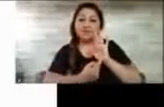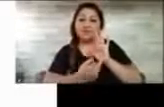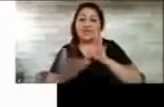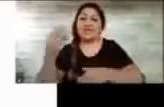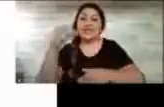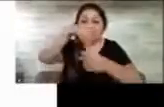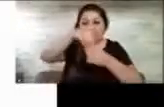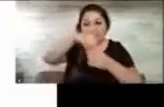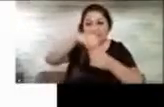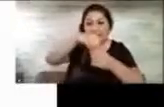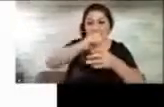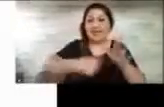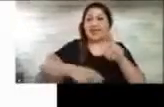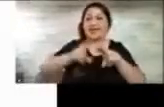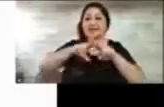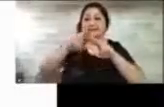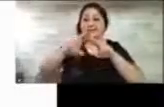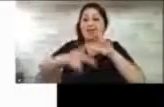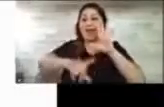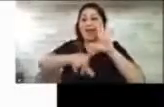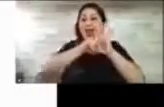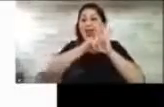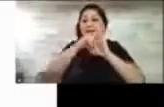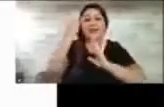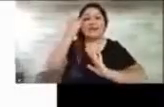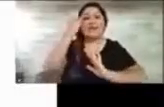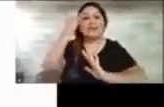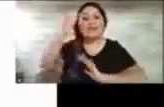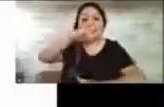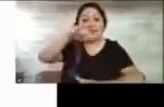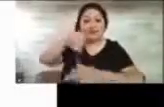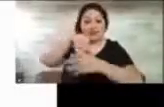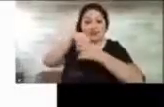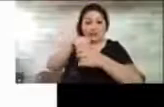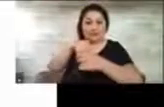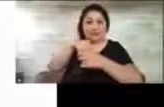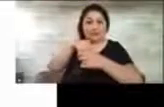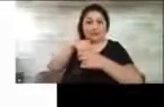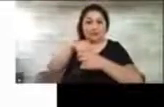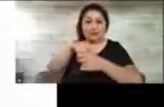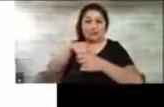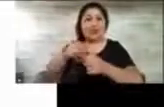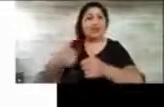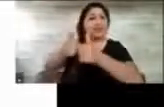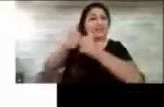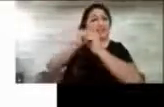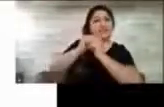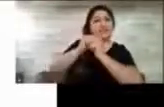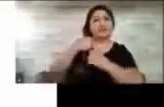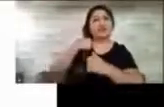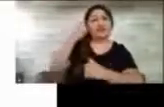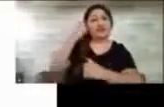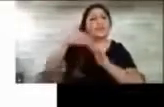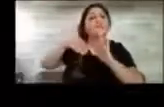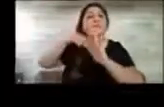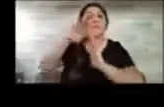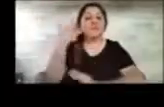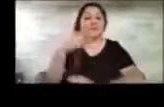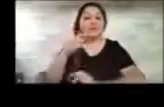también ideas sobre la inclusión. Y en ese sentido, más que un desafío, me gustaría hablar de la oportunidad que tenemos en nuestras